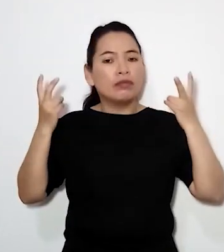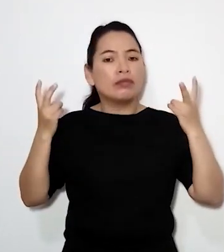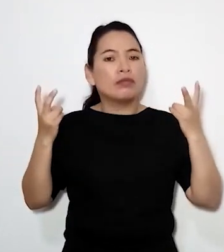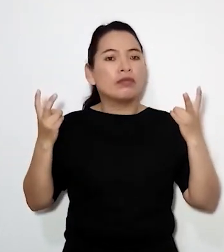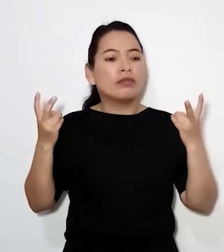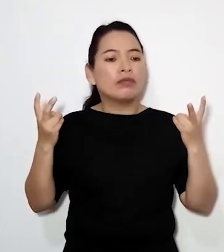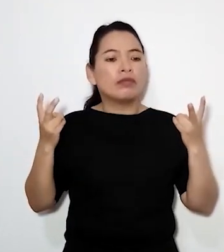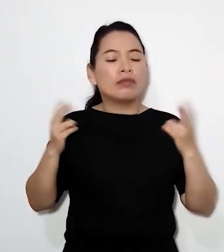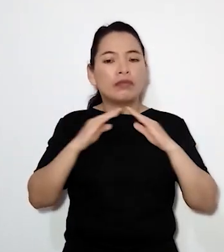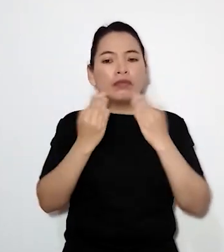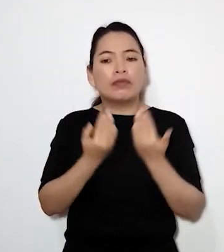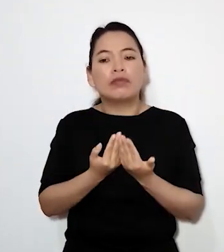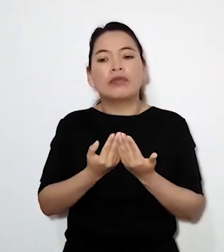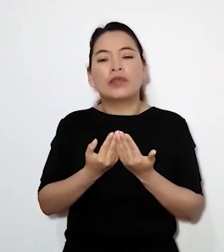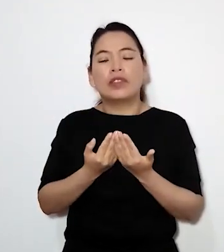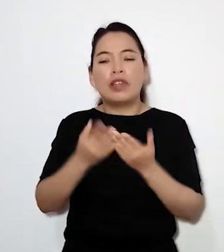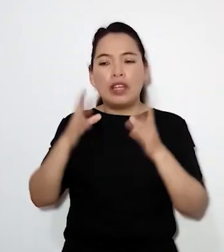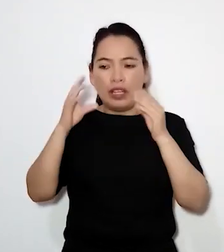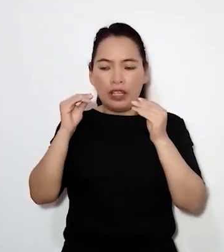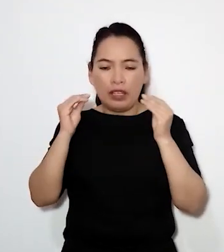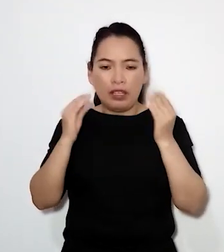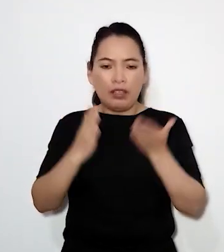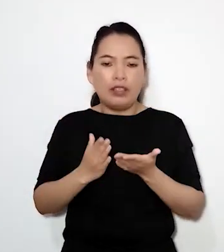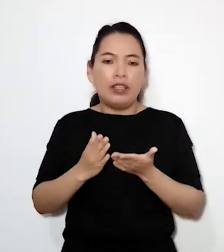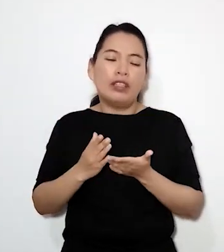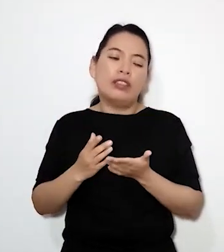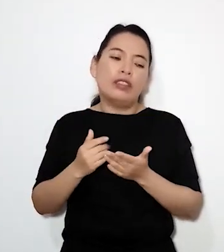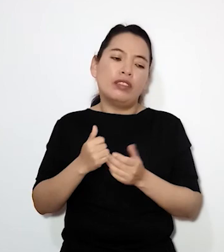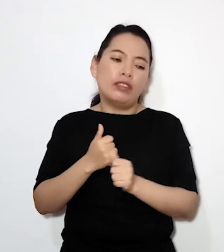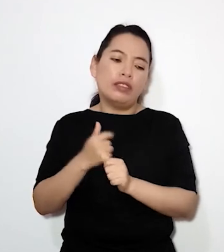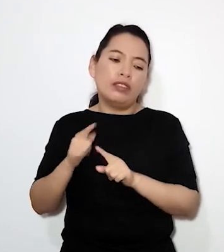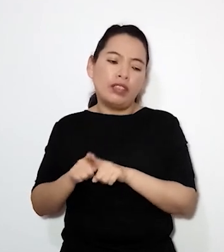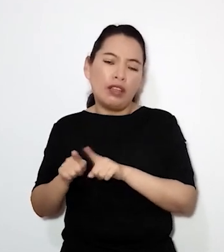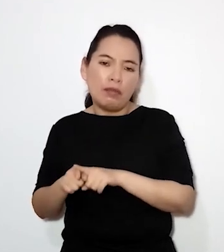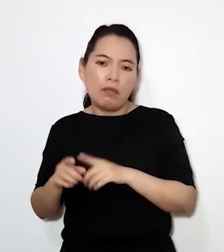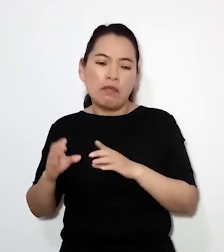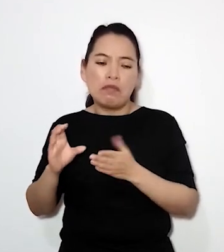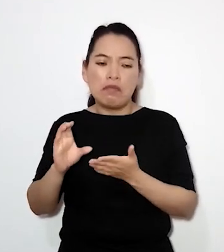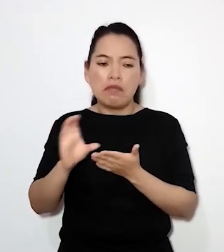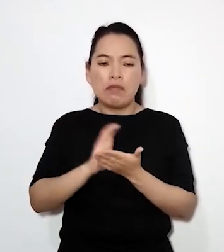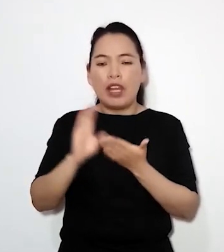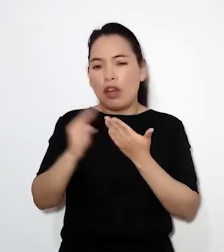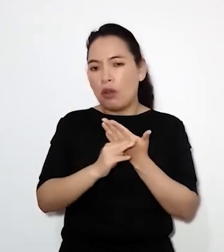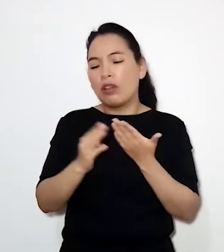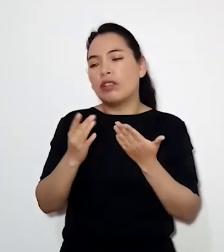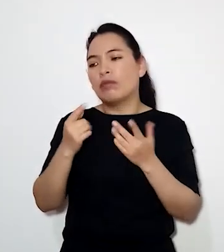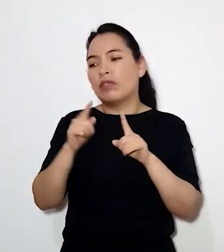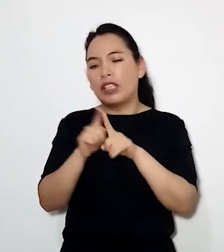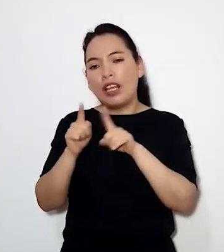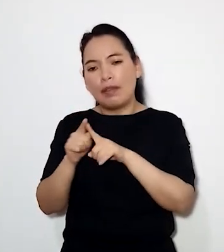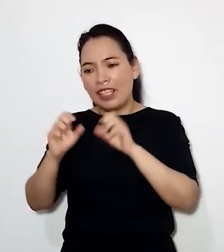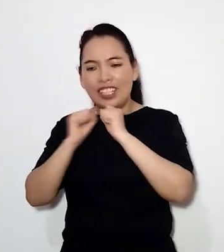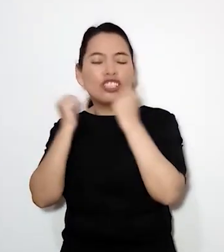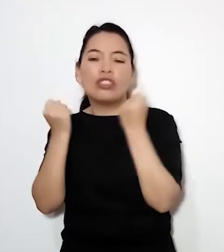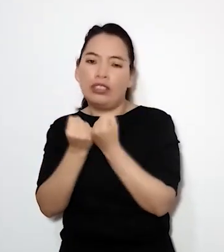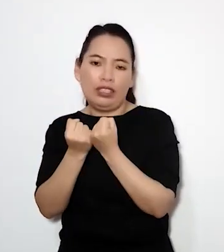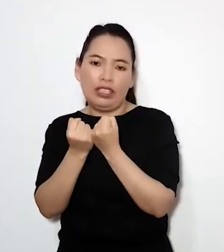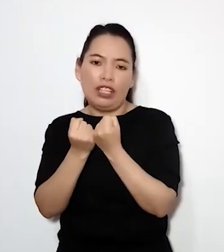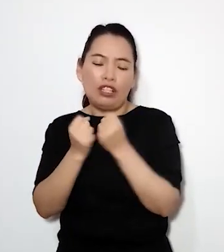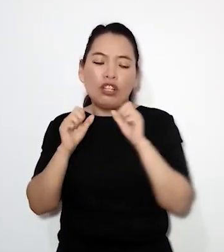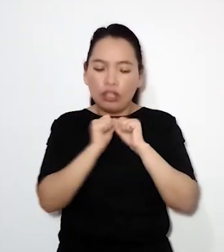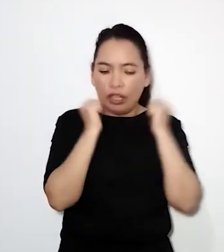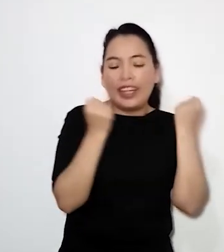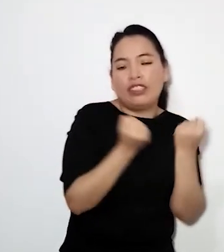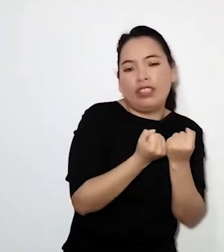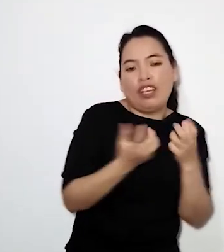docencia, de currículos, sino para que toda la sociedad acoja a toda la sociedad, ¿no? Y que las personas con discapacidad son